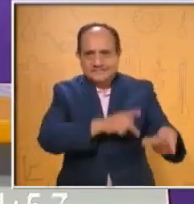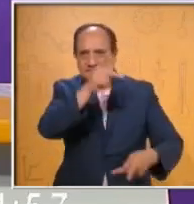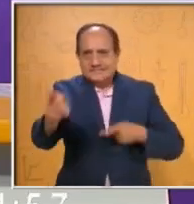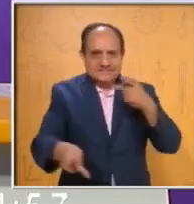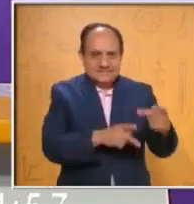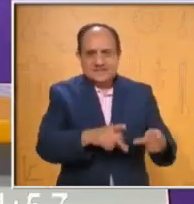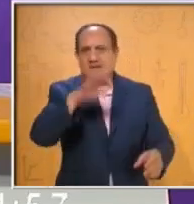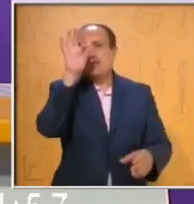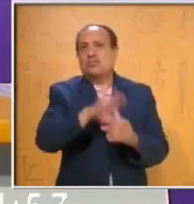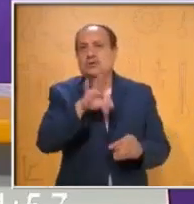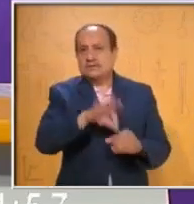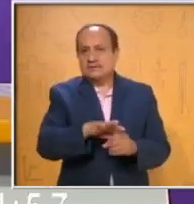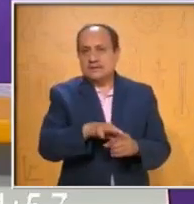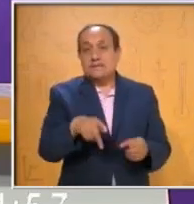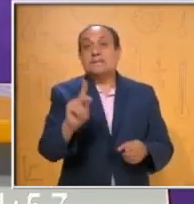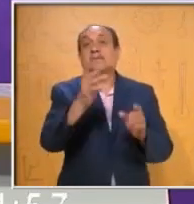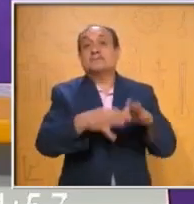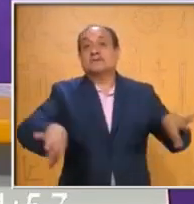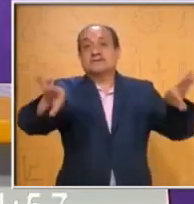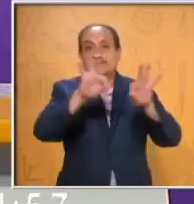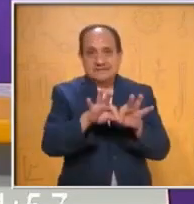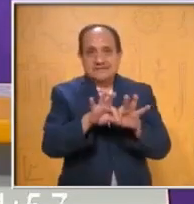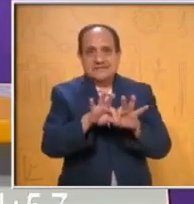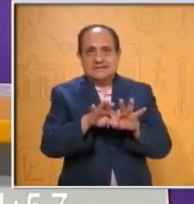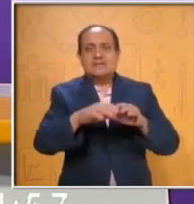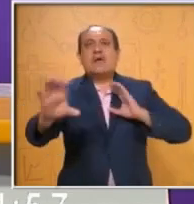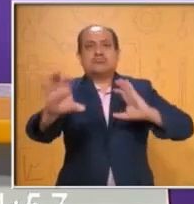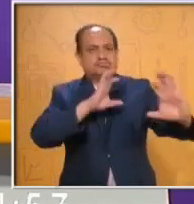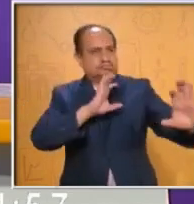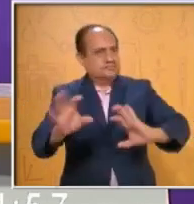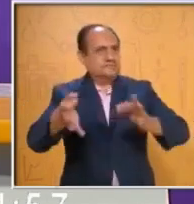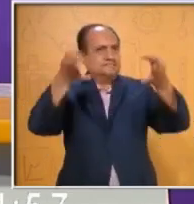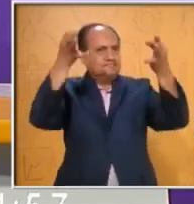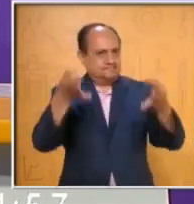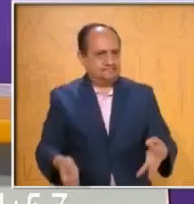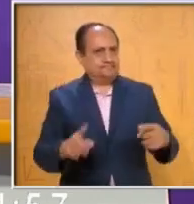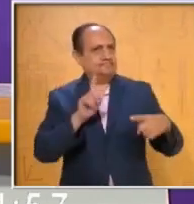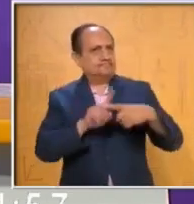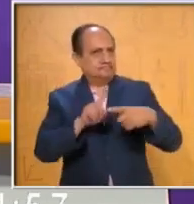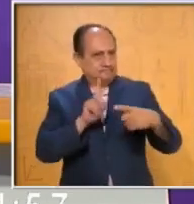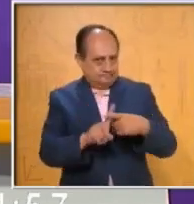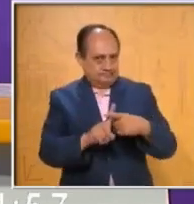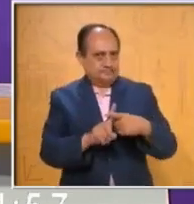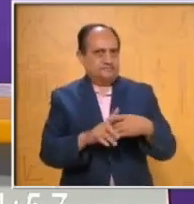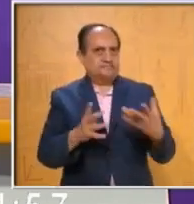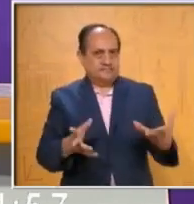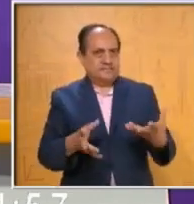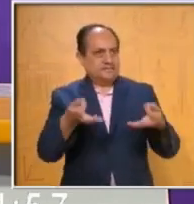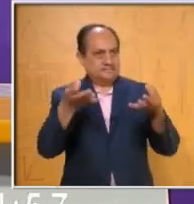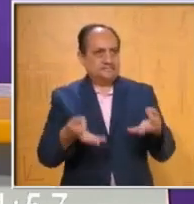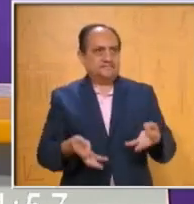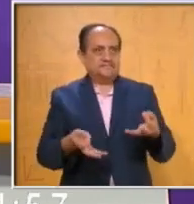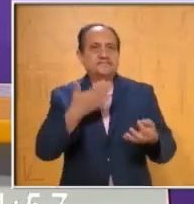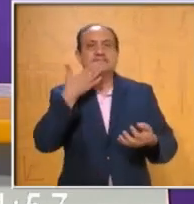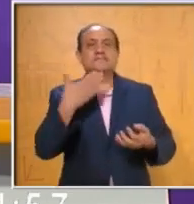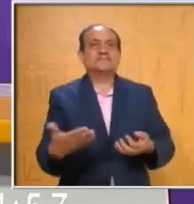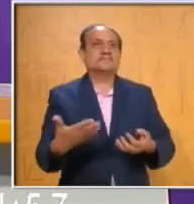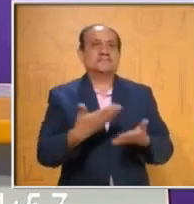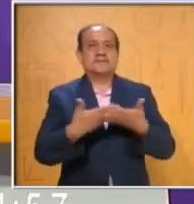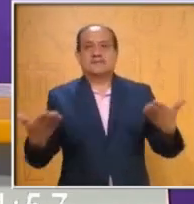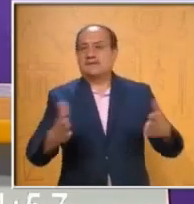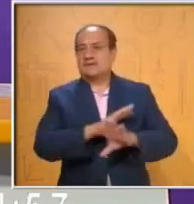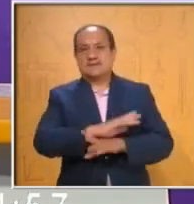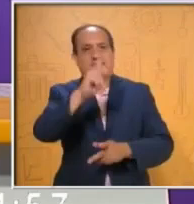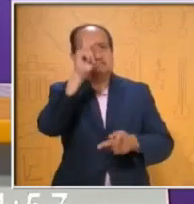una votación, pero sobre todo a una comunicación pertinente y eficaz. Muy bien, pues hasta